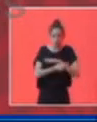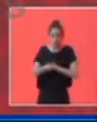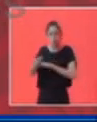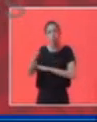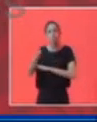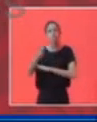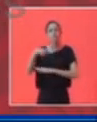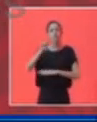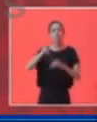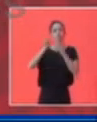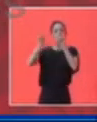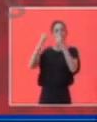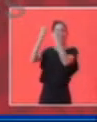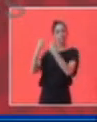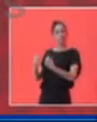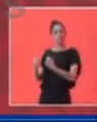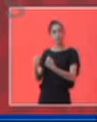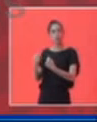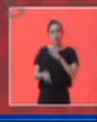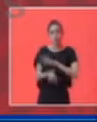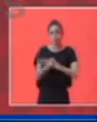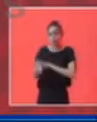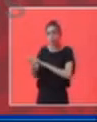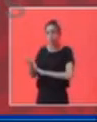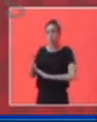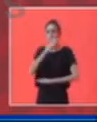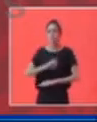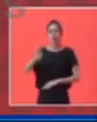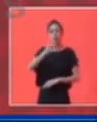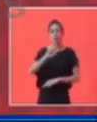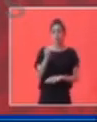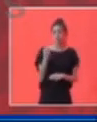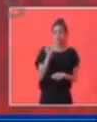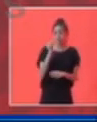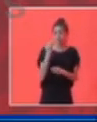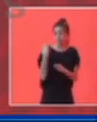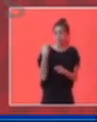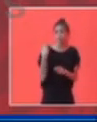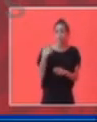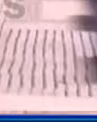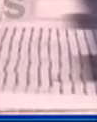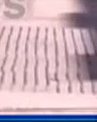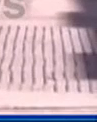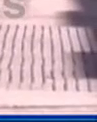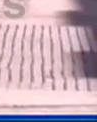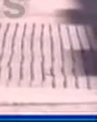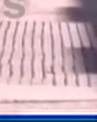Socialista, a Lobato, que claro, se le está quedando una cara también de lo que usted ha dicho antes, pues que inenarrable, ¿no?